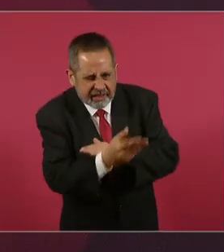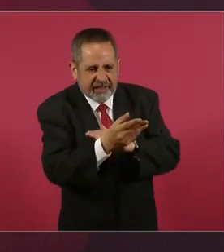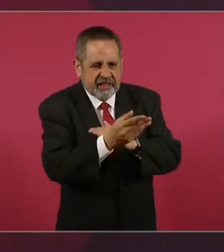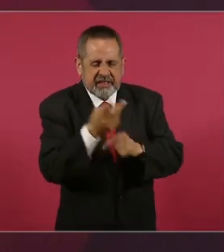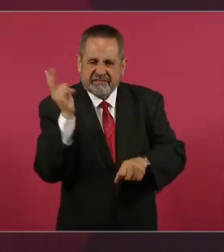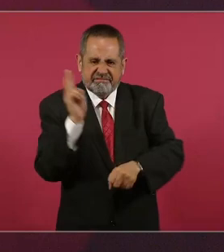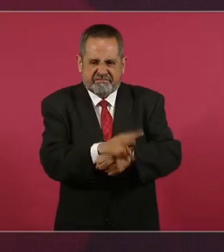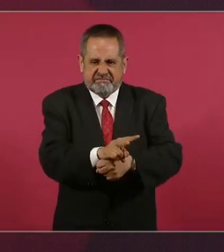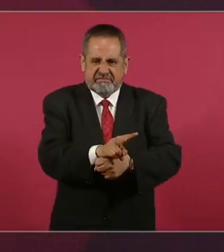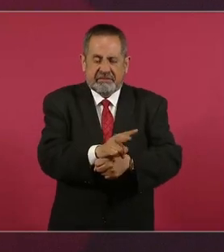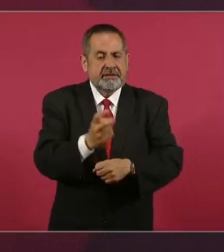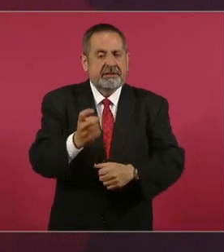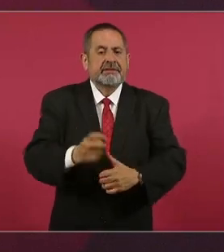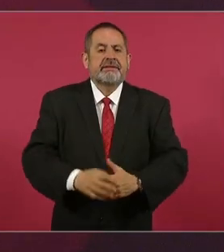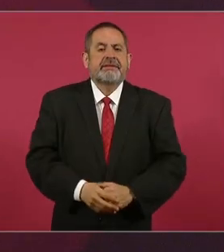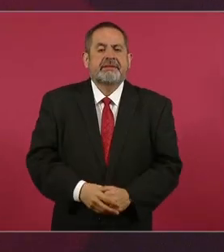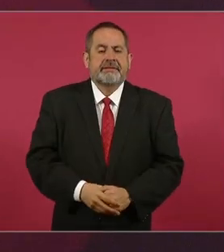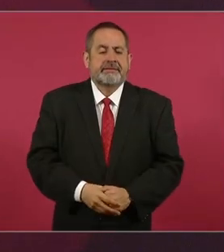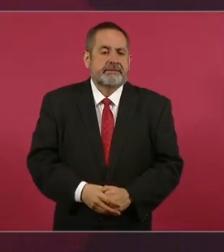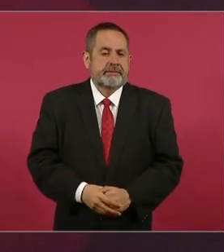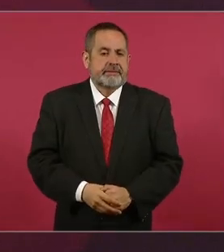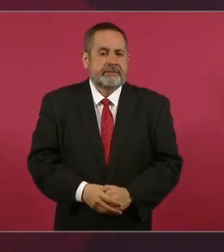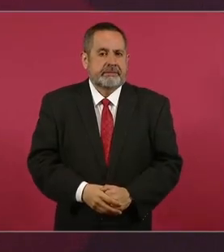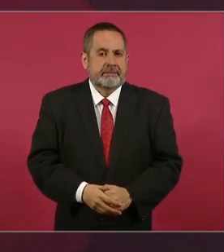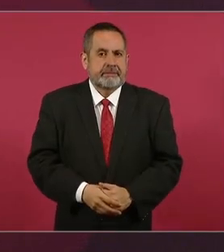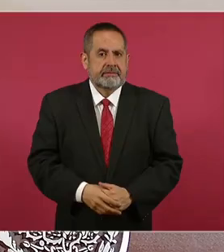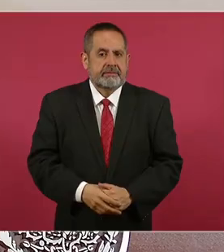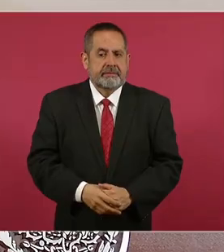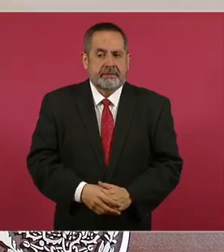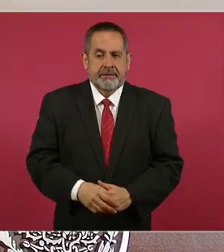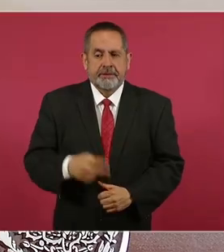puertos. Y